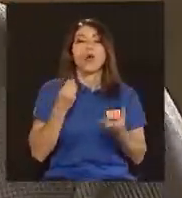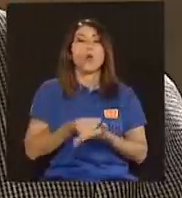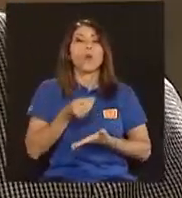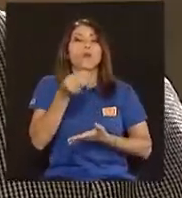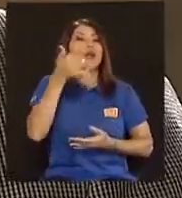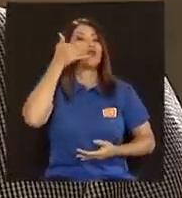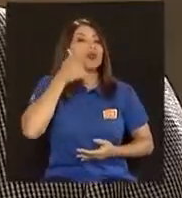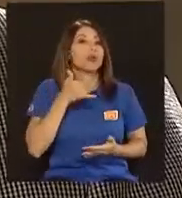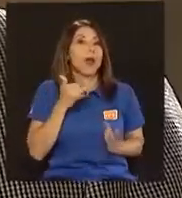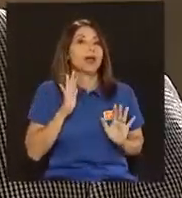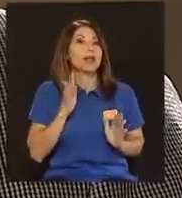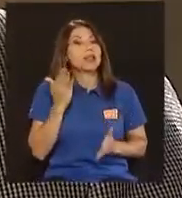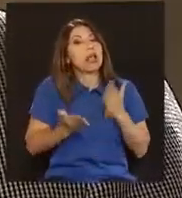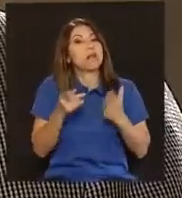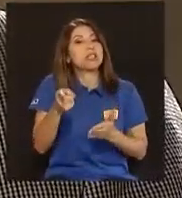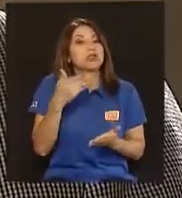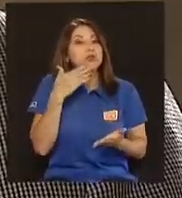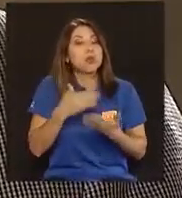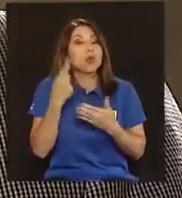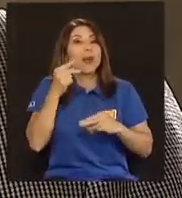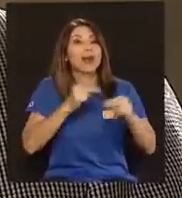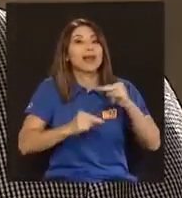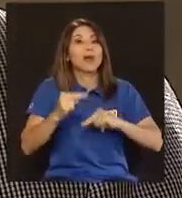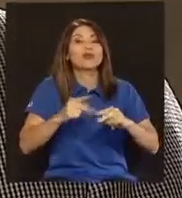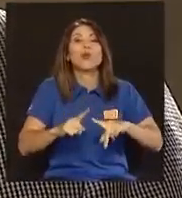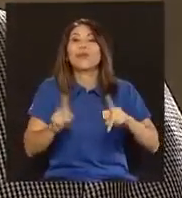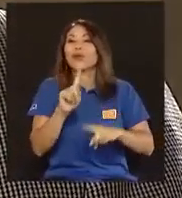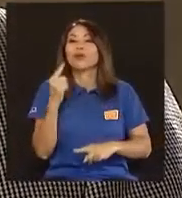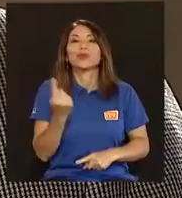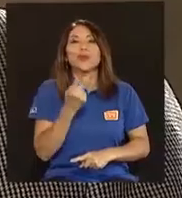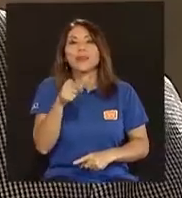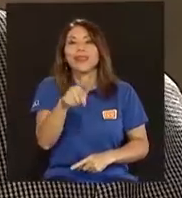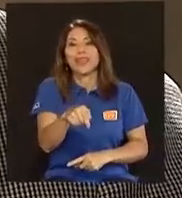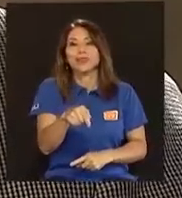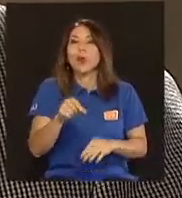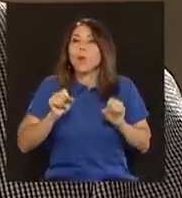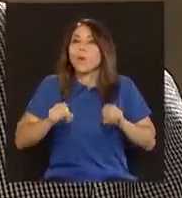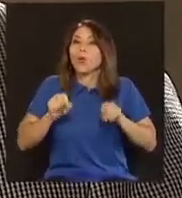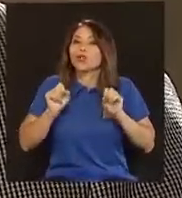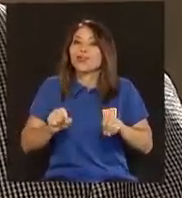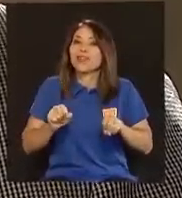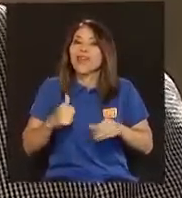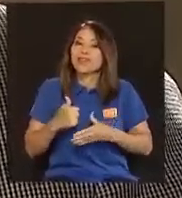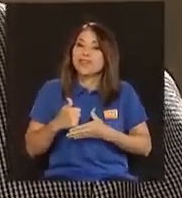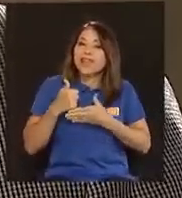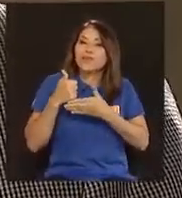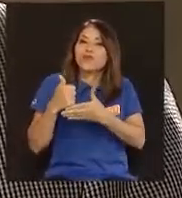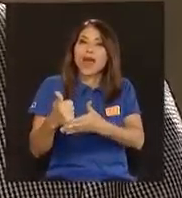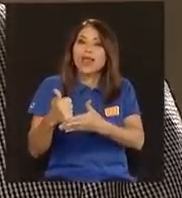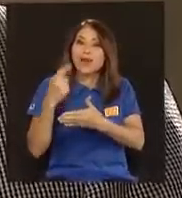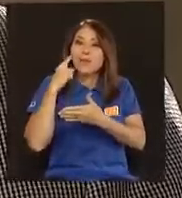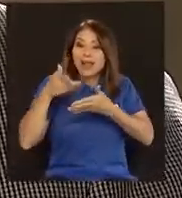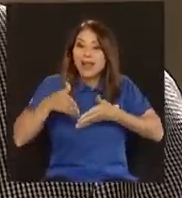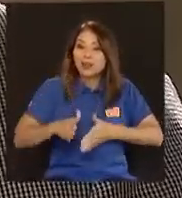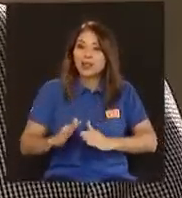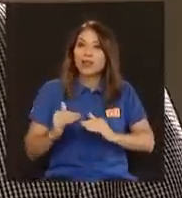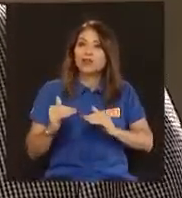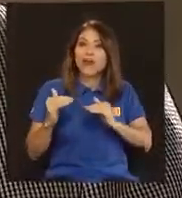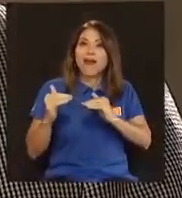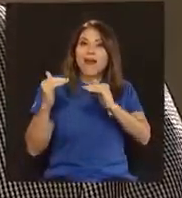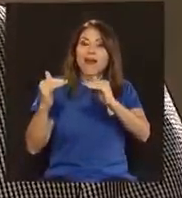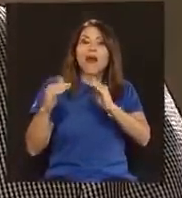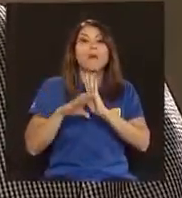tu negocio, sino que es la posibilidad de ayudar a que tus hijos logren un escalón más, y entonces si vos terminaste secundaria, que